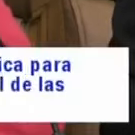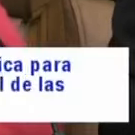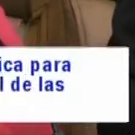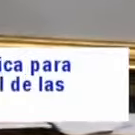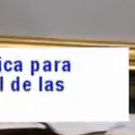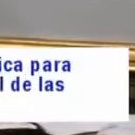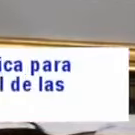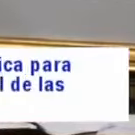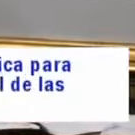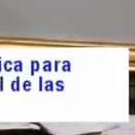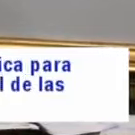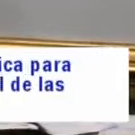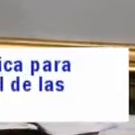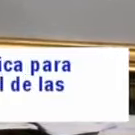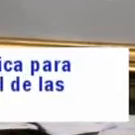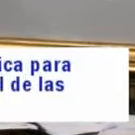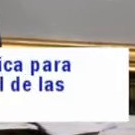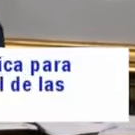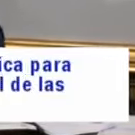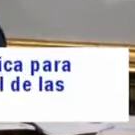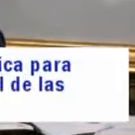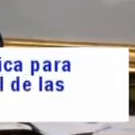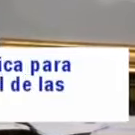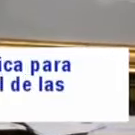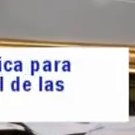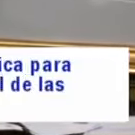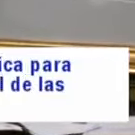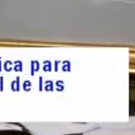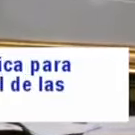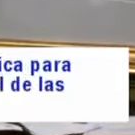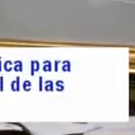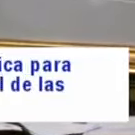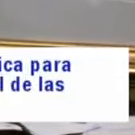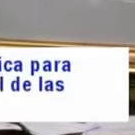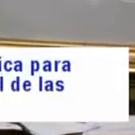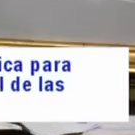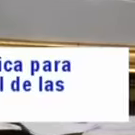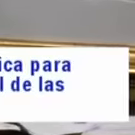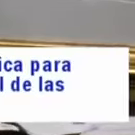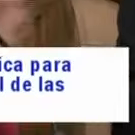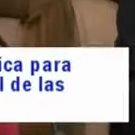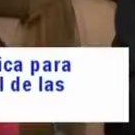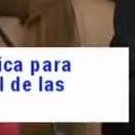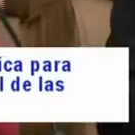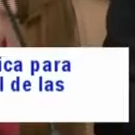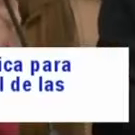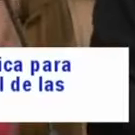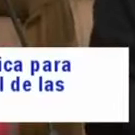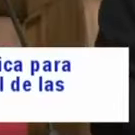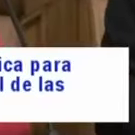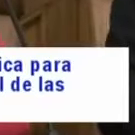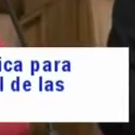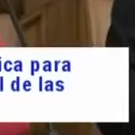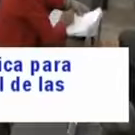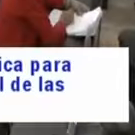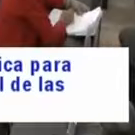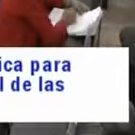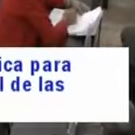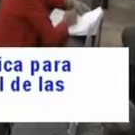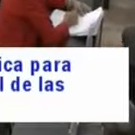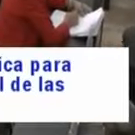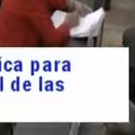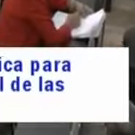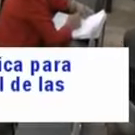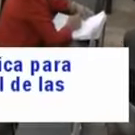vicepresidente. En consideración. Aprobado. Siguiente. Ducentésimo primero. Se sugiere aprobar